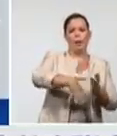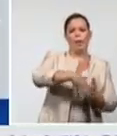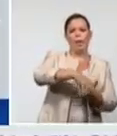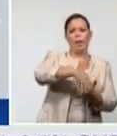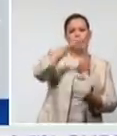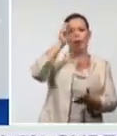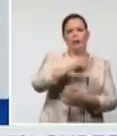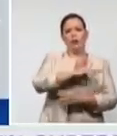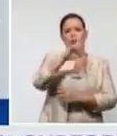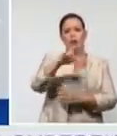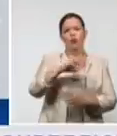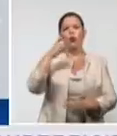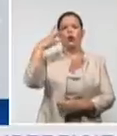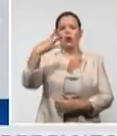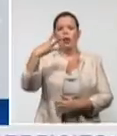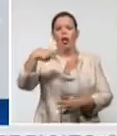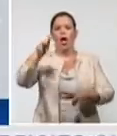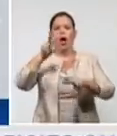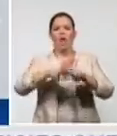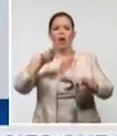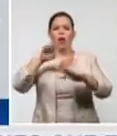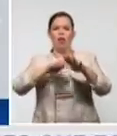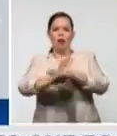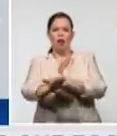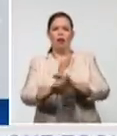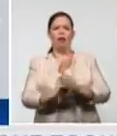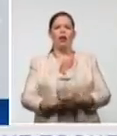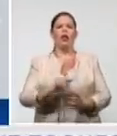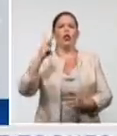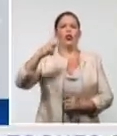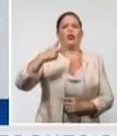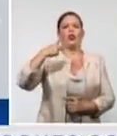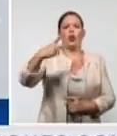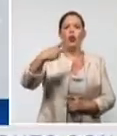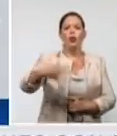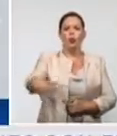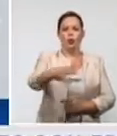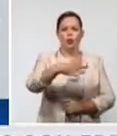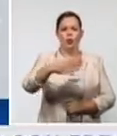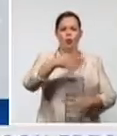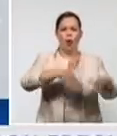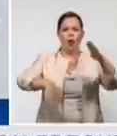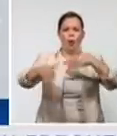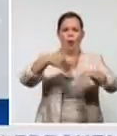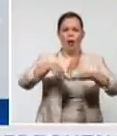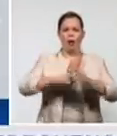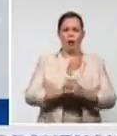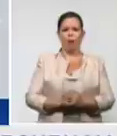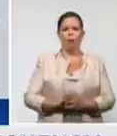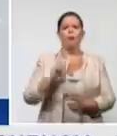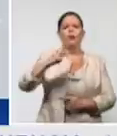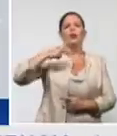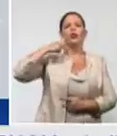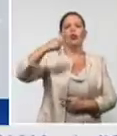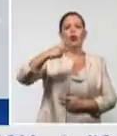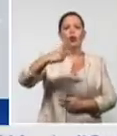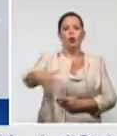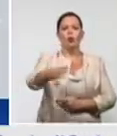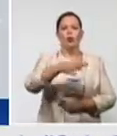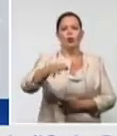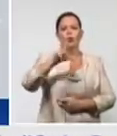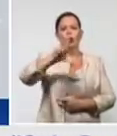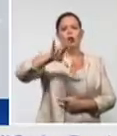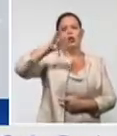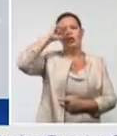Este, 2 del municipio Playa, 2 del municipio La Lisa, 2 de Habana